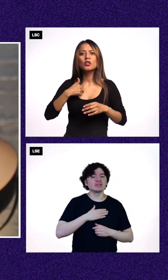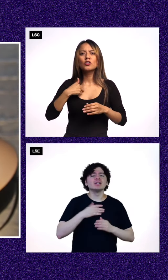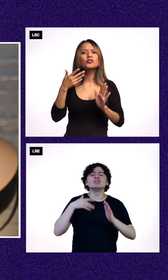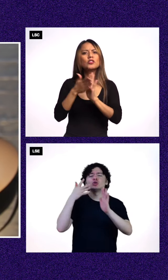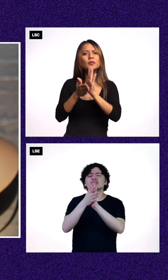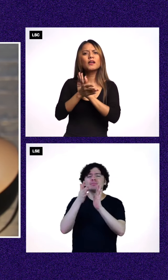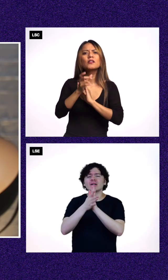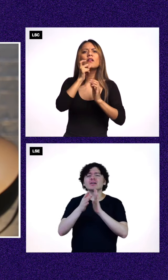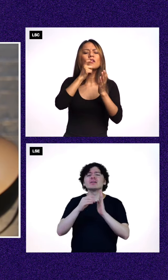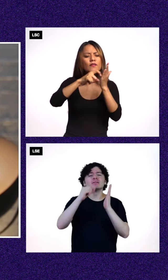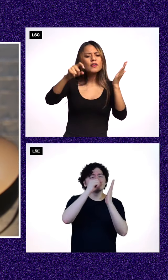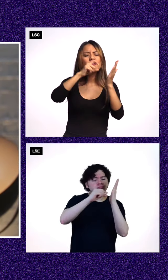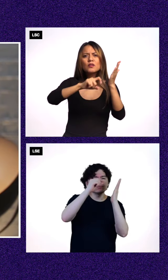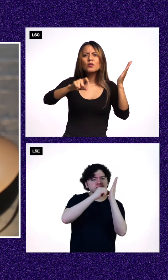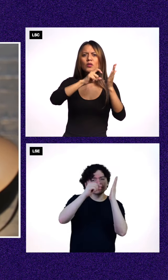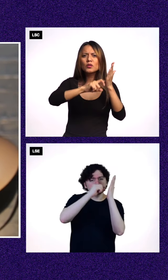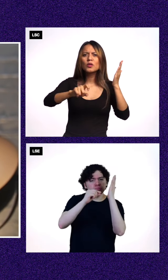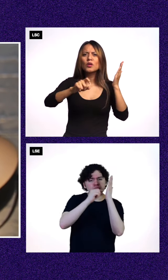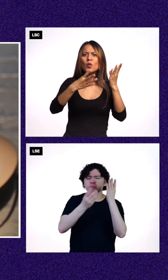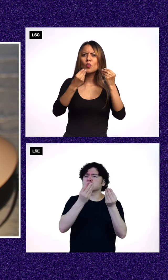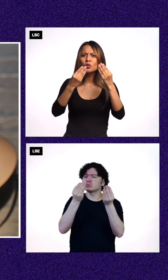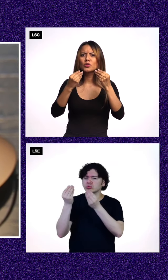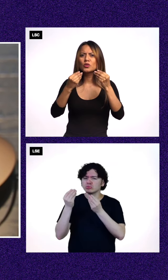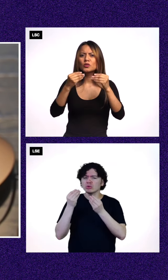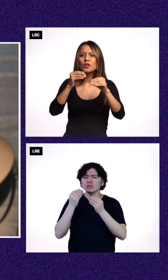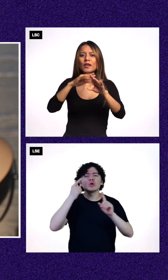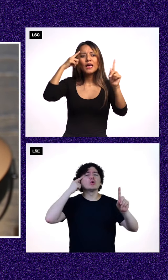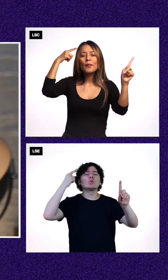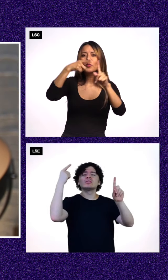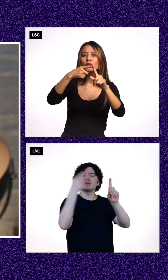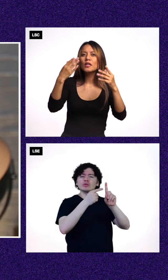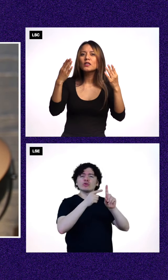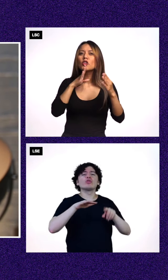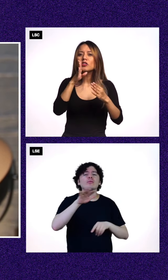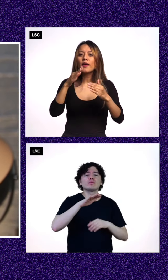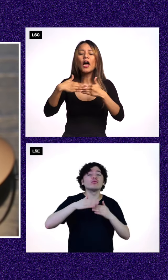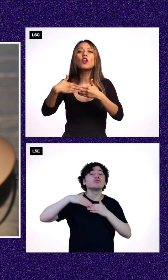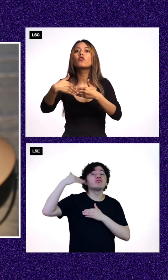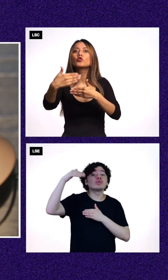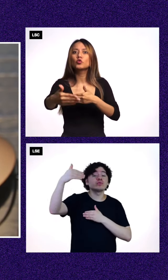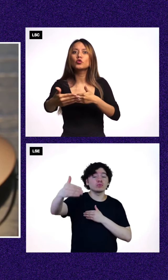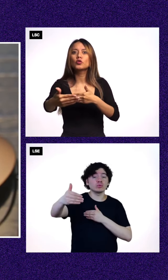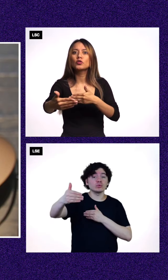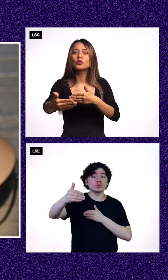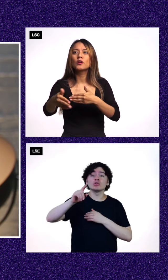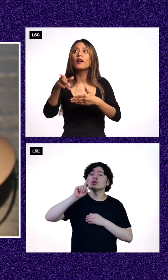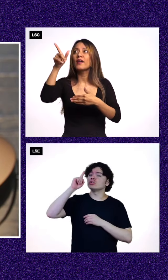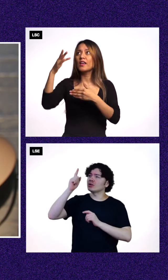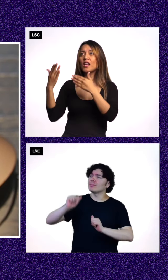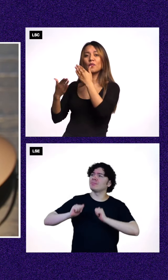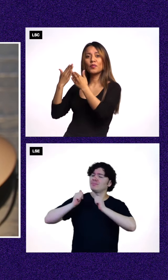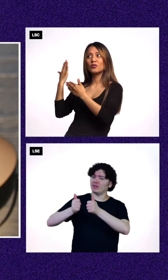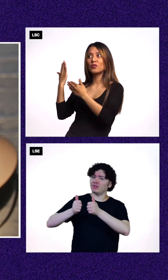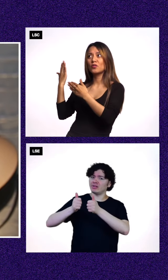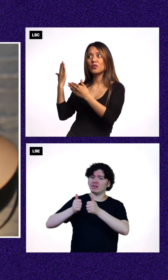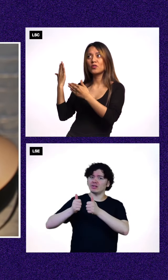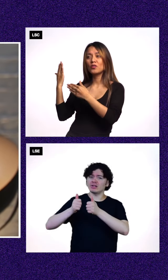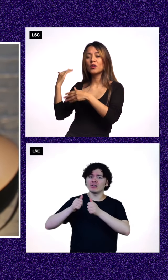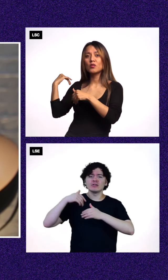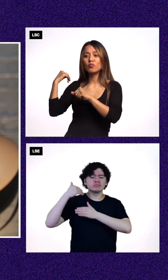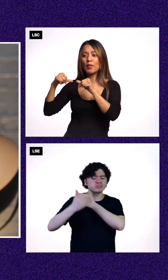de versículos que apuntan directamente hacia vuestro futuro. Aquel que comenzó la buena obra la va a completar.